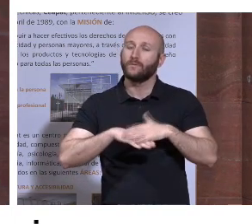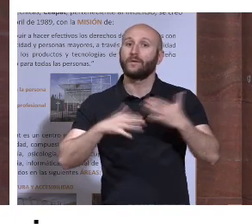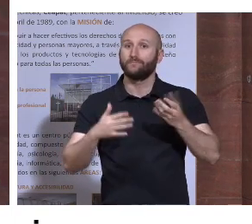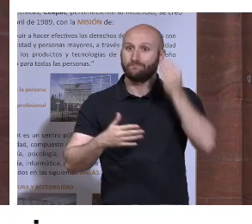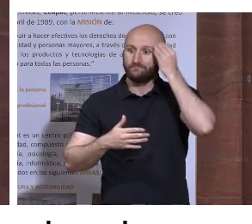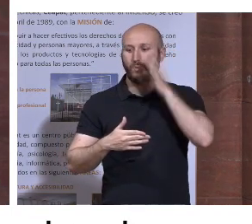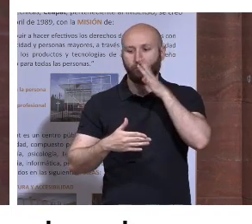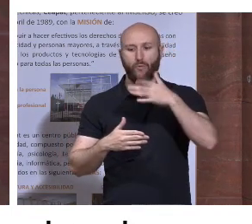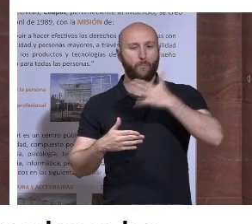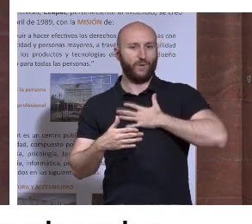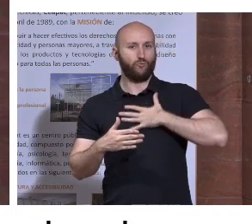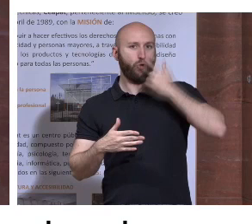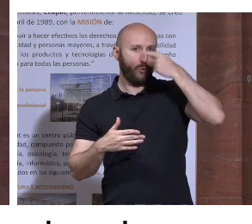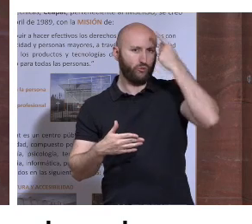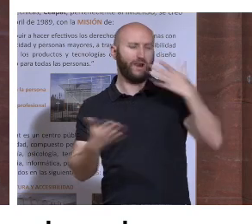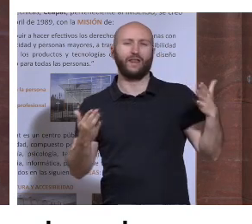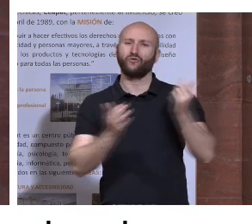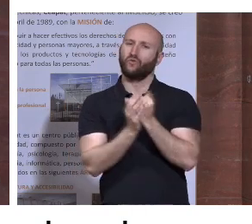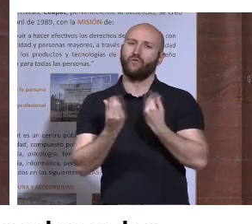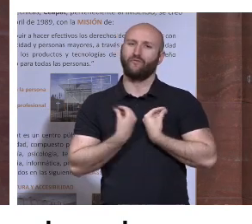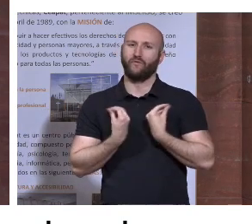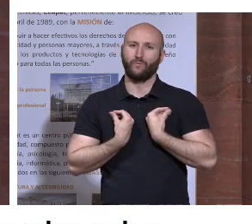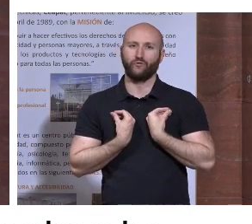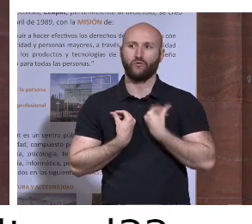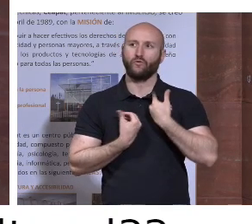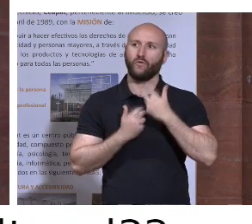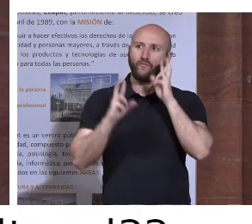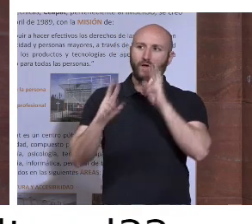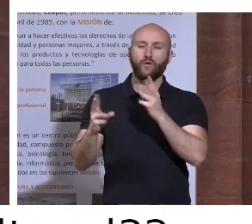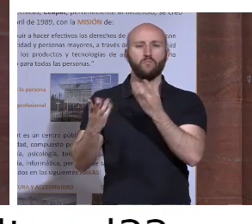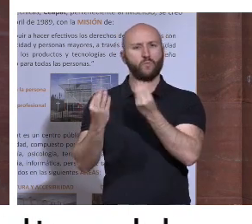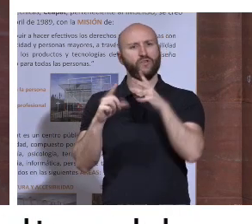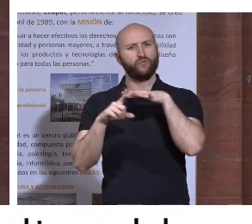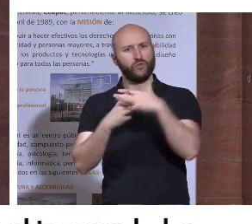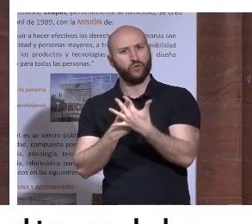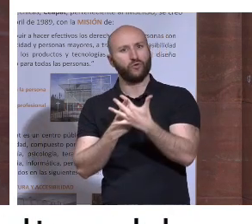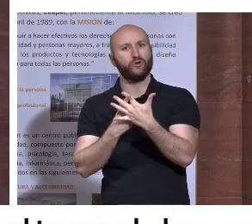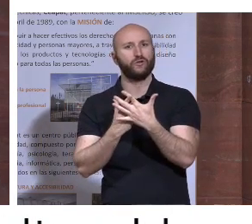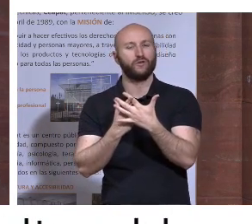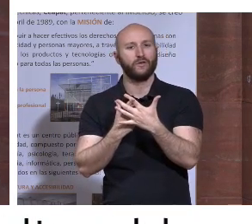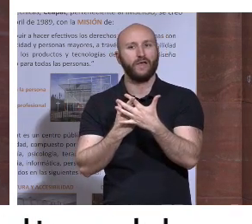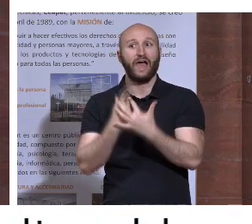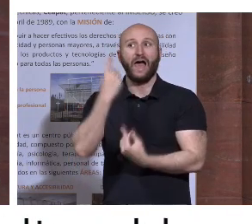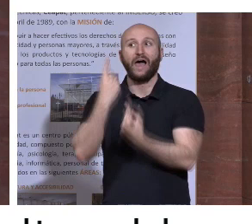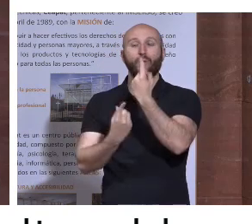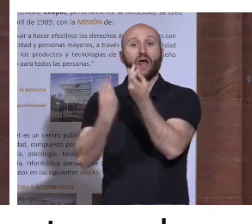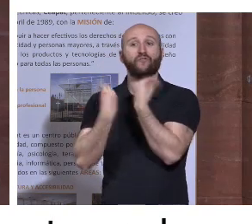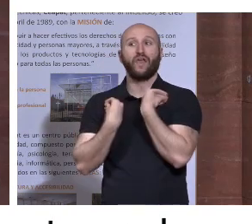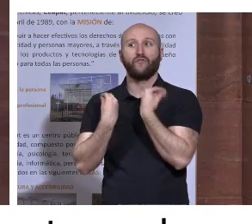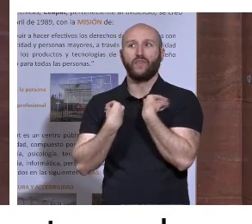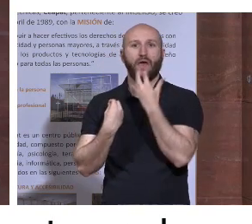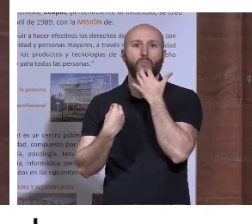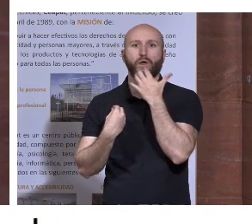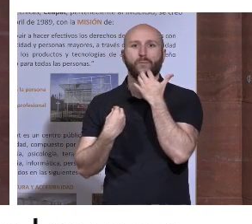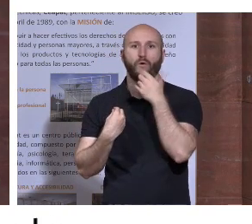que el patrimonio cultural lo vivimos todos. Yo me estoy encontrando situaciones actualmente en que algunas viviendas, por ejemplo, de